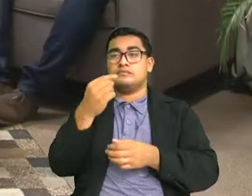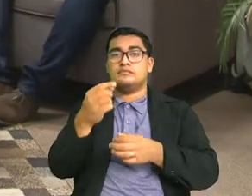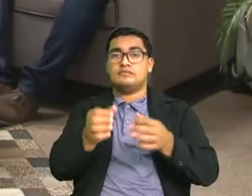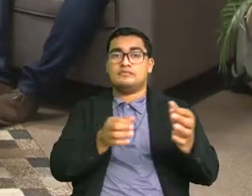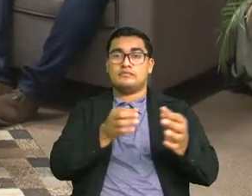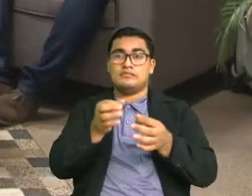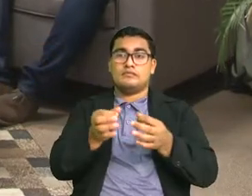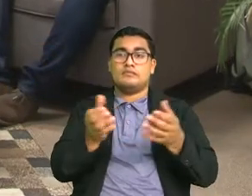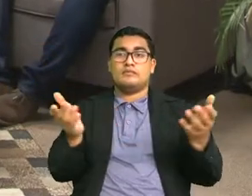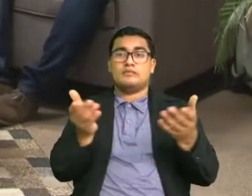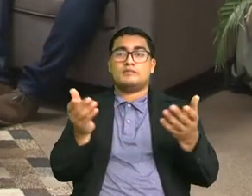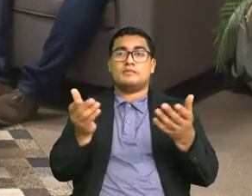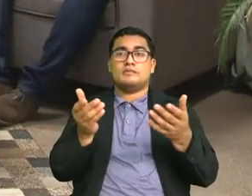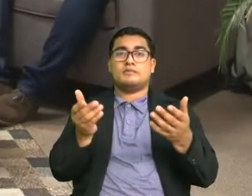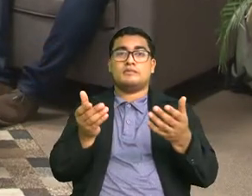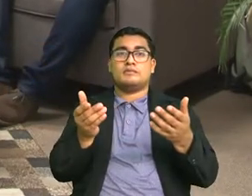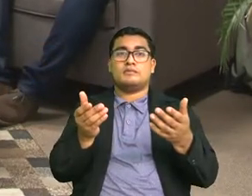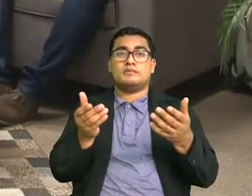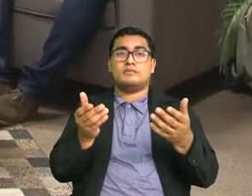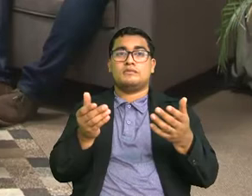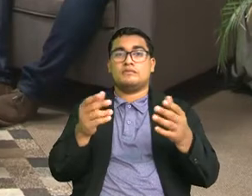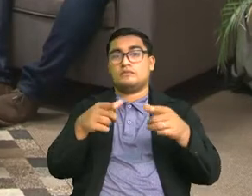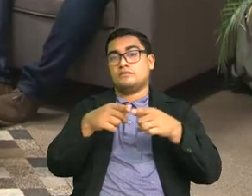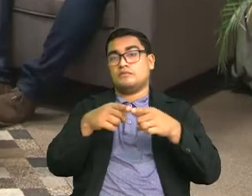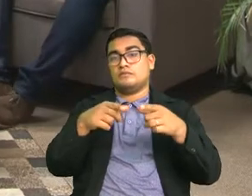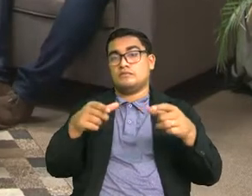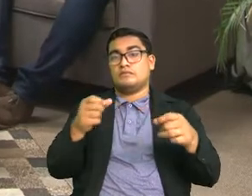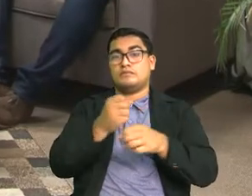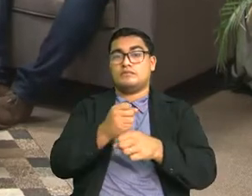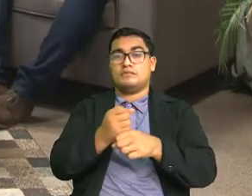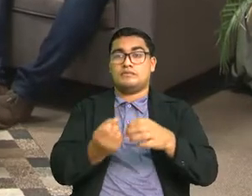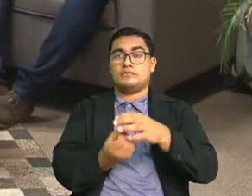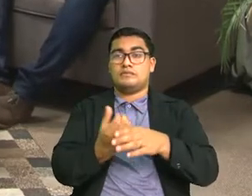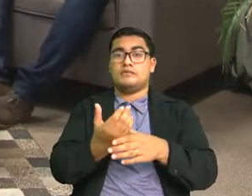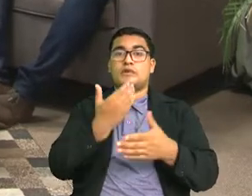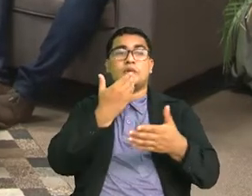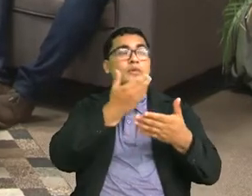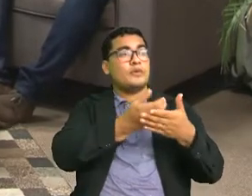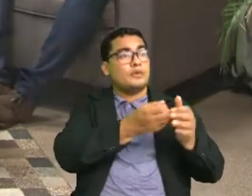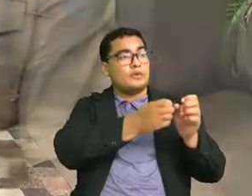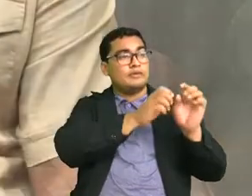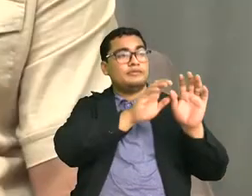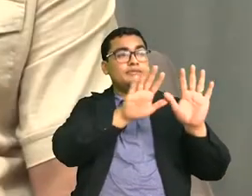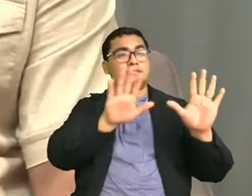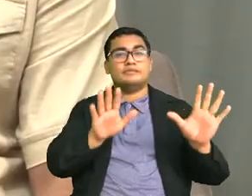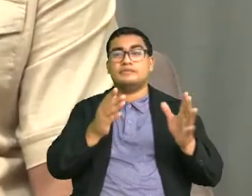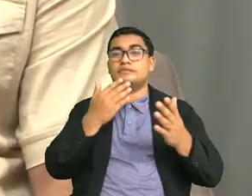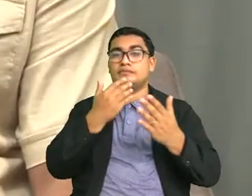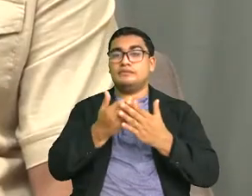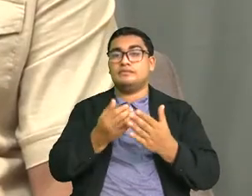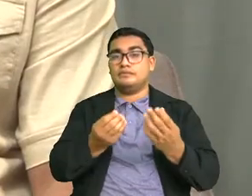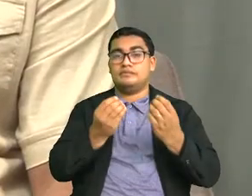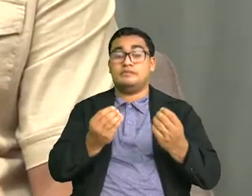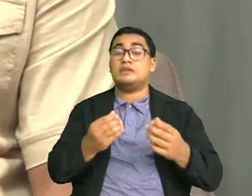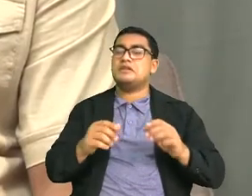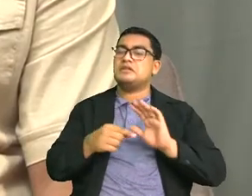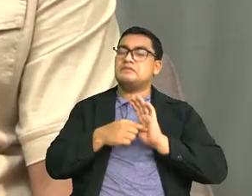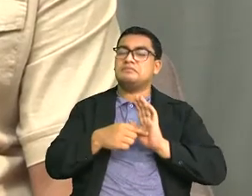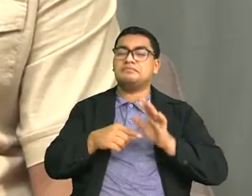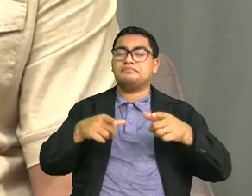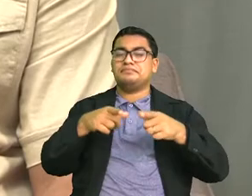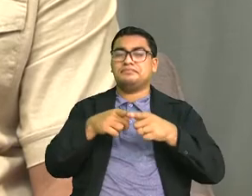característica tampoco visible de la capital buenos días muchas gracias bueno en el caso de managua pues realmente